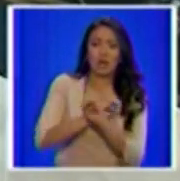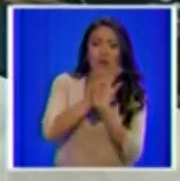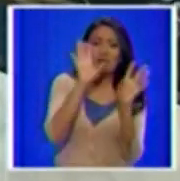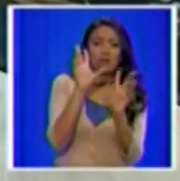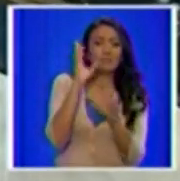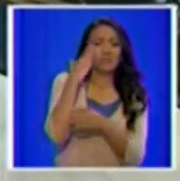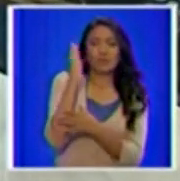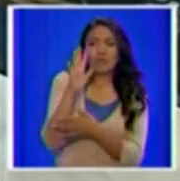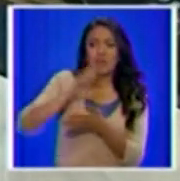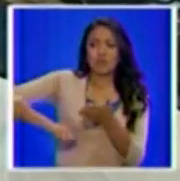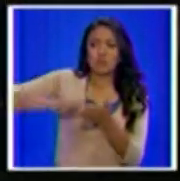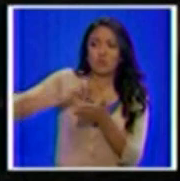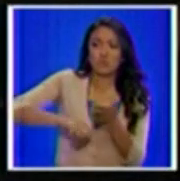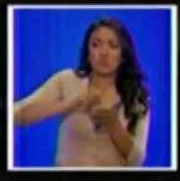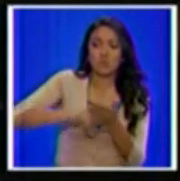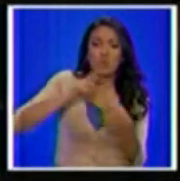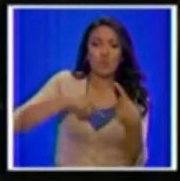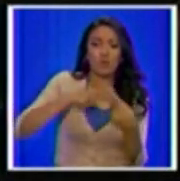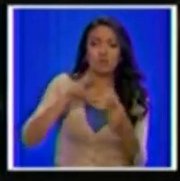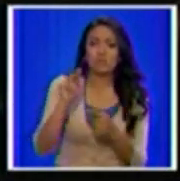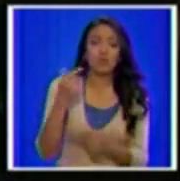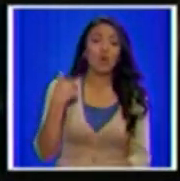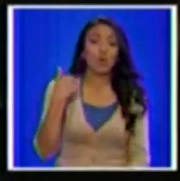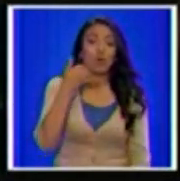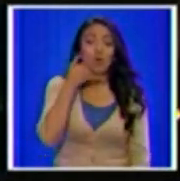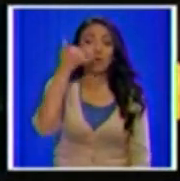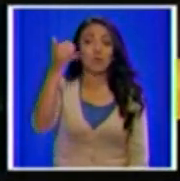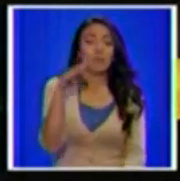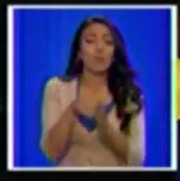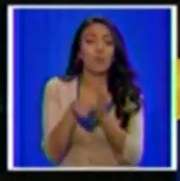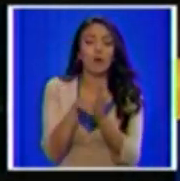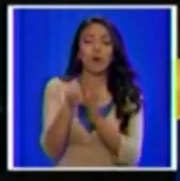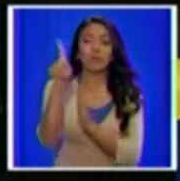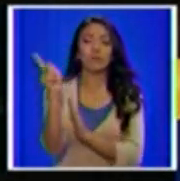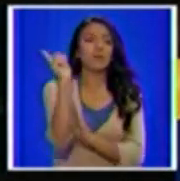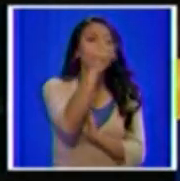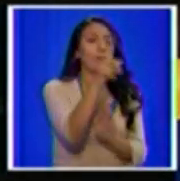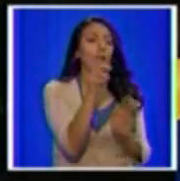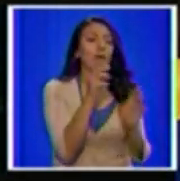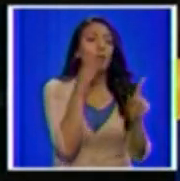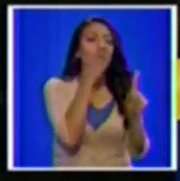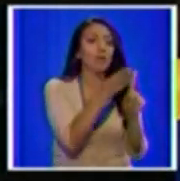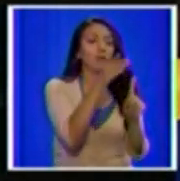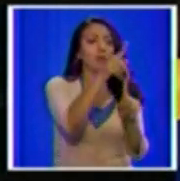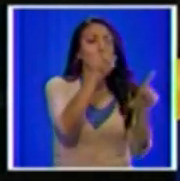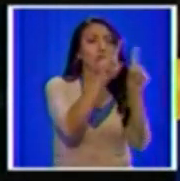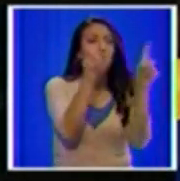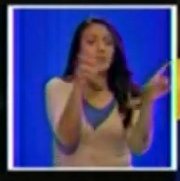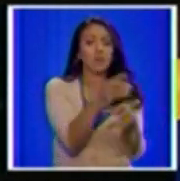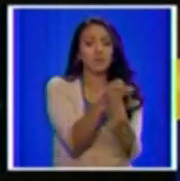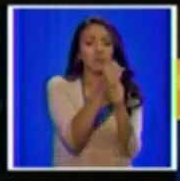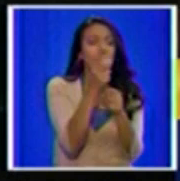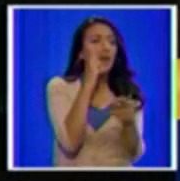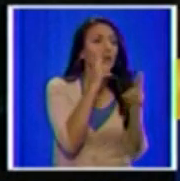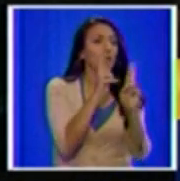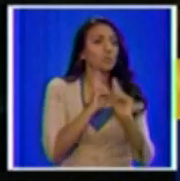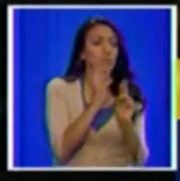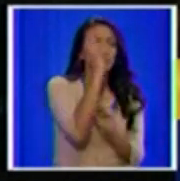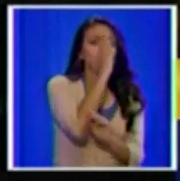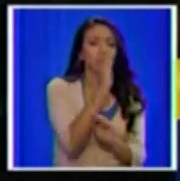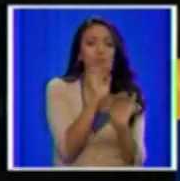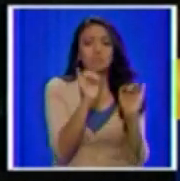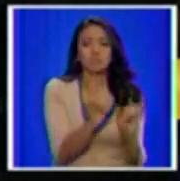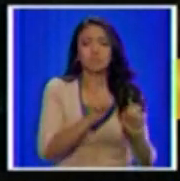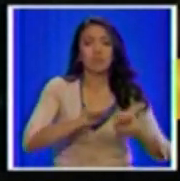le retiran esos montos. Llamé al banco y me dijeron que haga el trámite directamente en la aseguradora. Nunca me contestaron y la verdad es que el trámite quedó